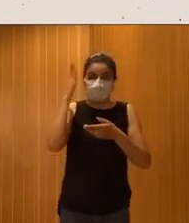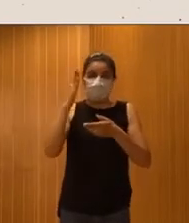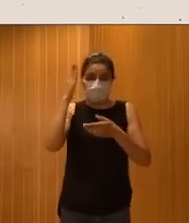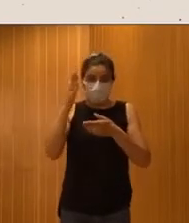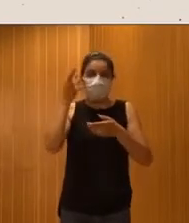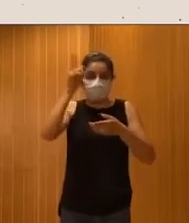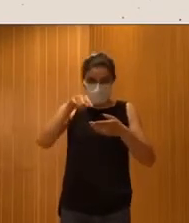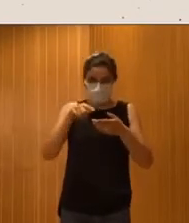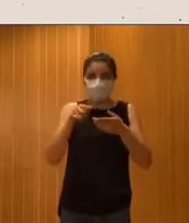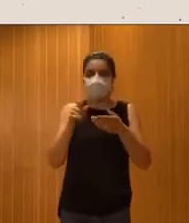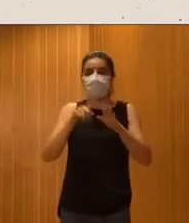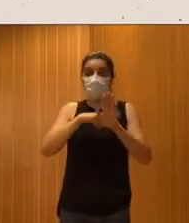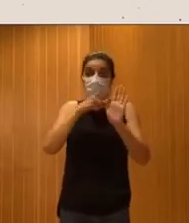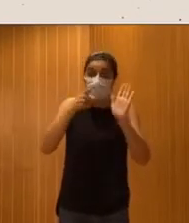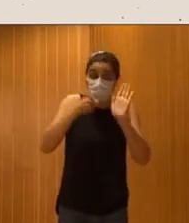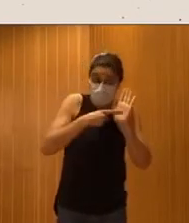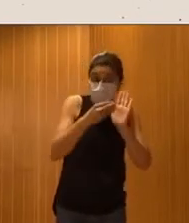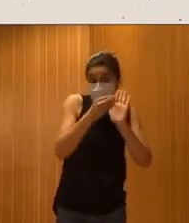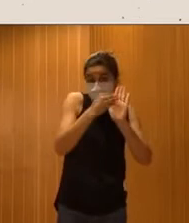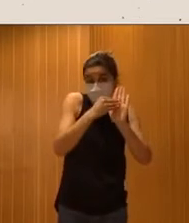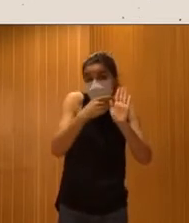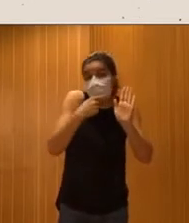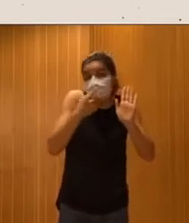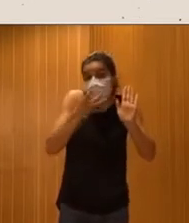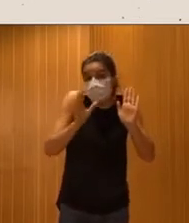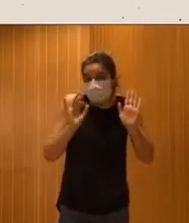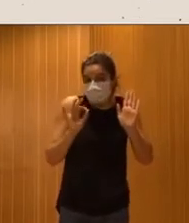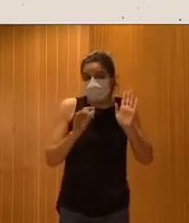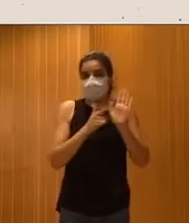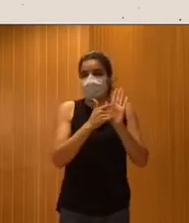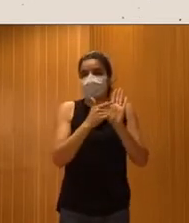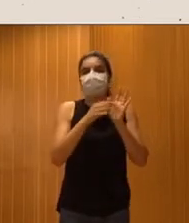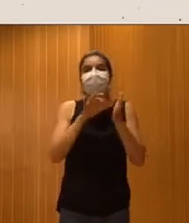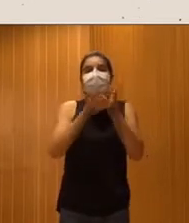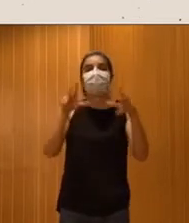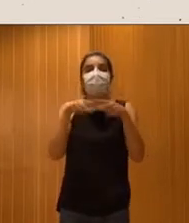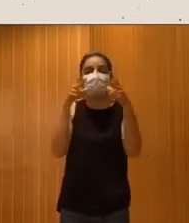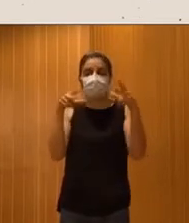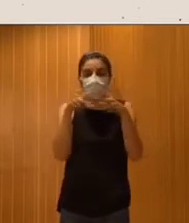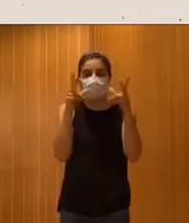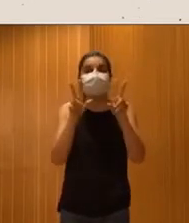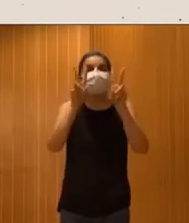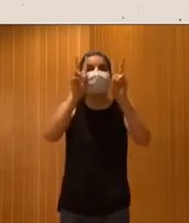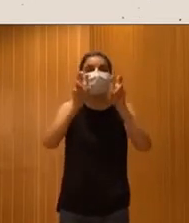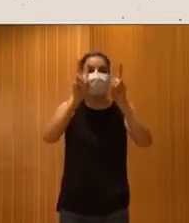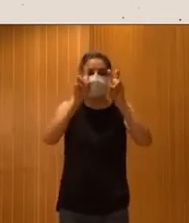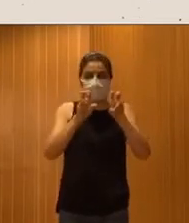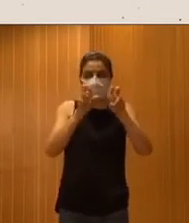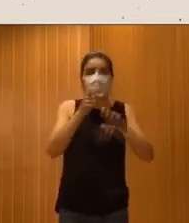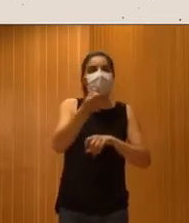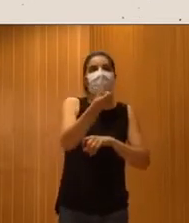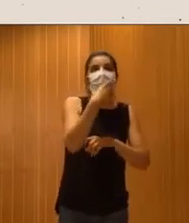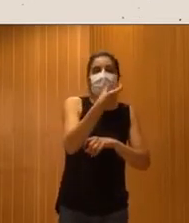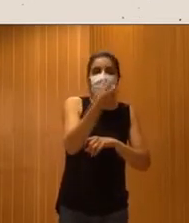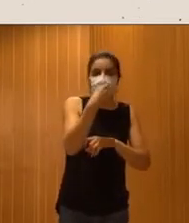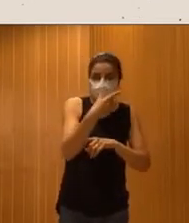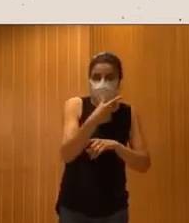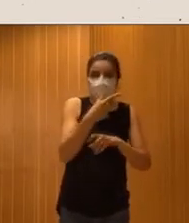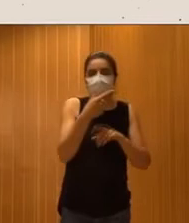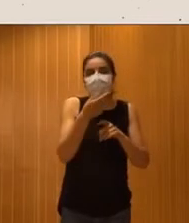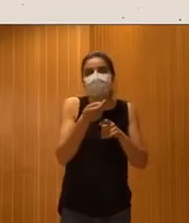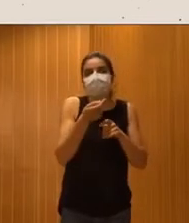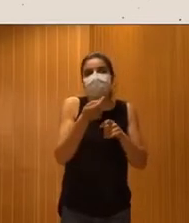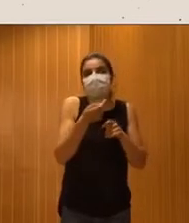también menciona a nivel, por lo menos en su ley en servicios sociales, el tema de la sujeción química, aunque es solo